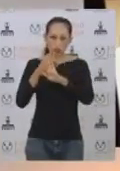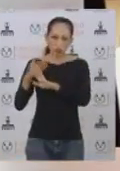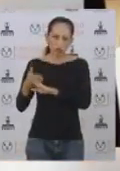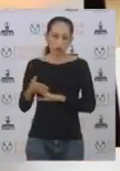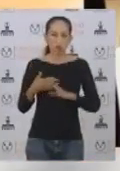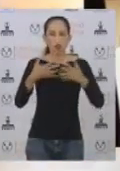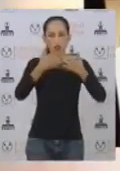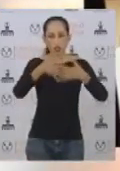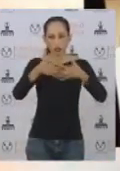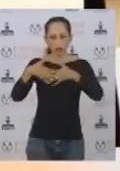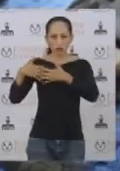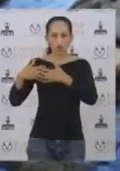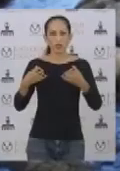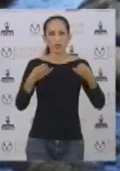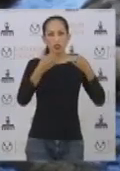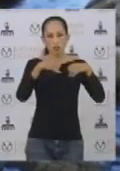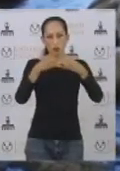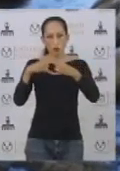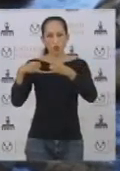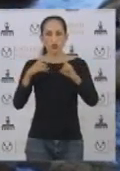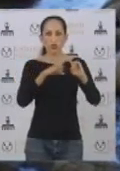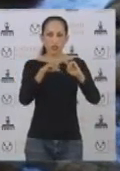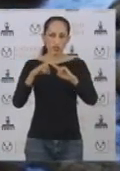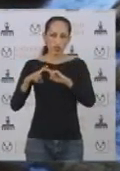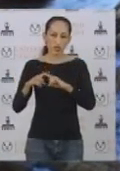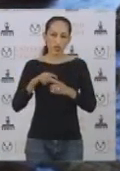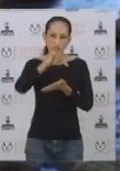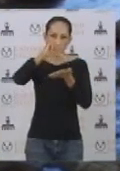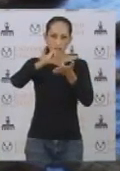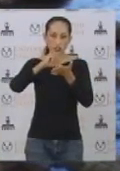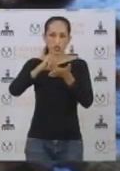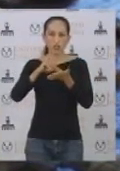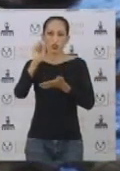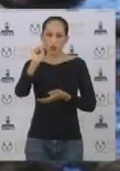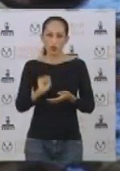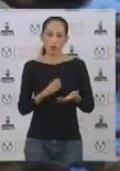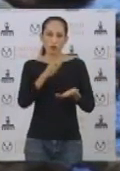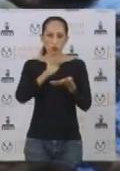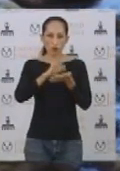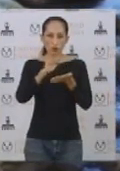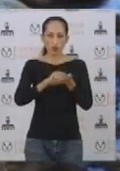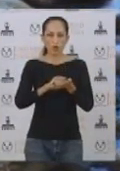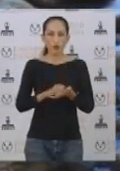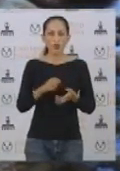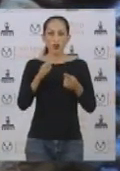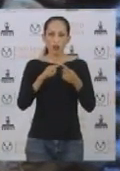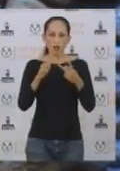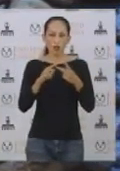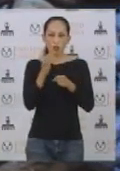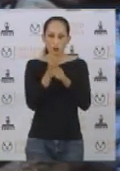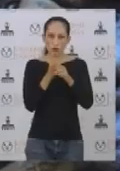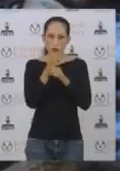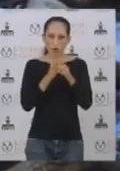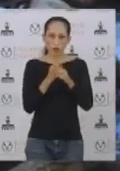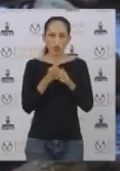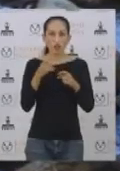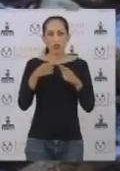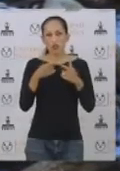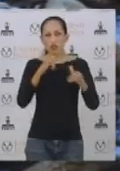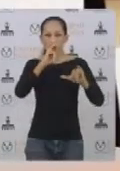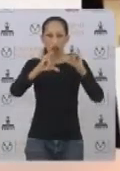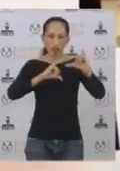en condiciones de industria y del desarrollo de poblaciones en el centro y sur de la entidad bajo dos líneas de investigación. La primera tiene que ver con el movimiento y transporte